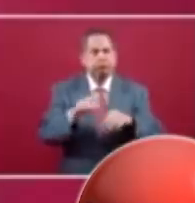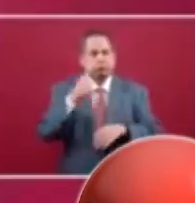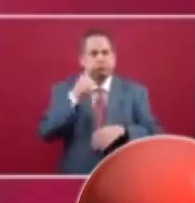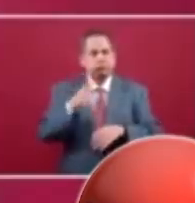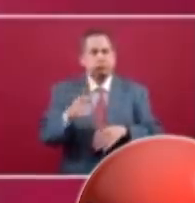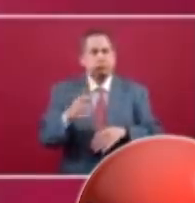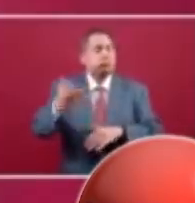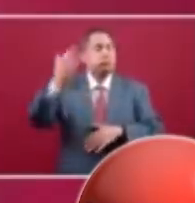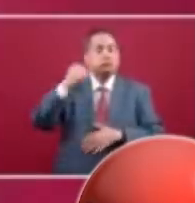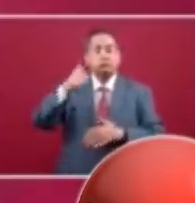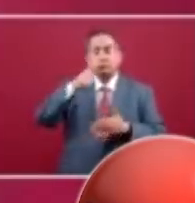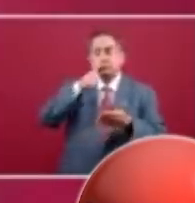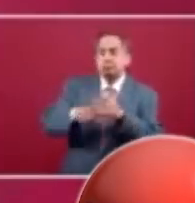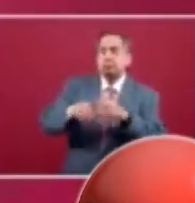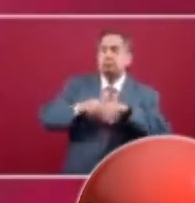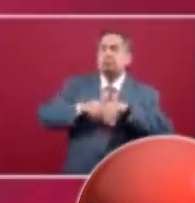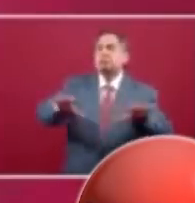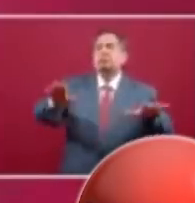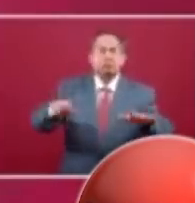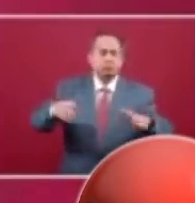Antes eran cartas al lector